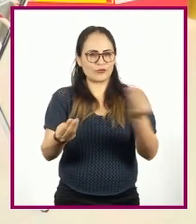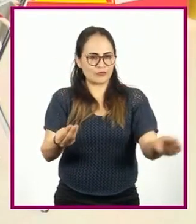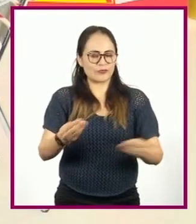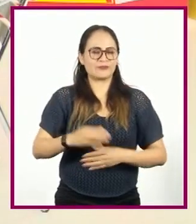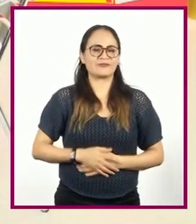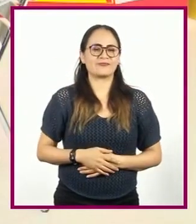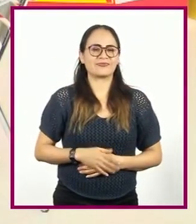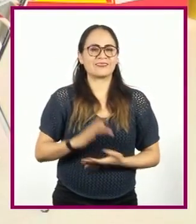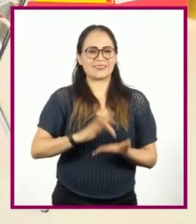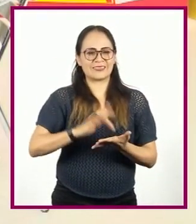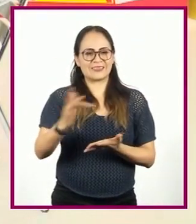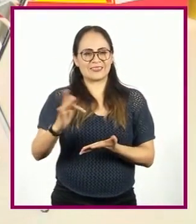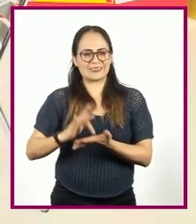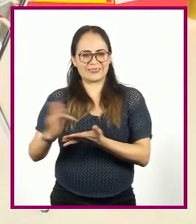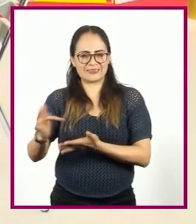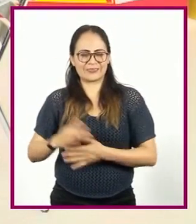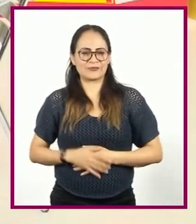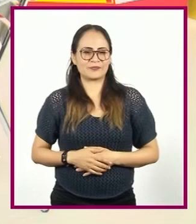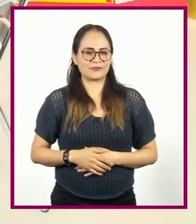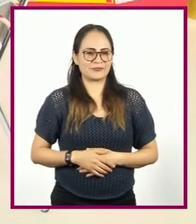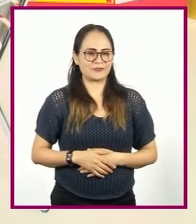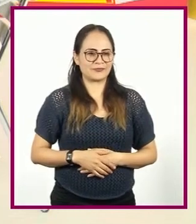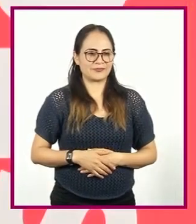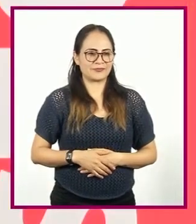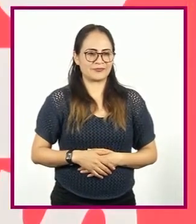bien. Muchas gracias, maestra. Gracias.